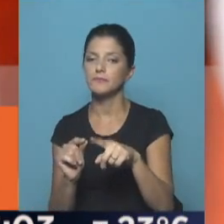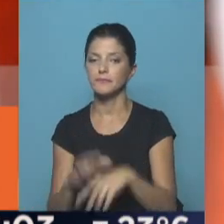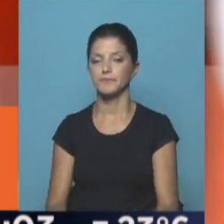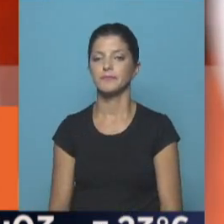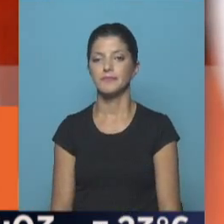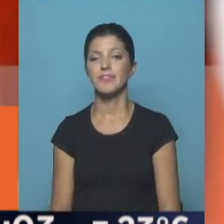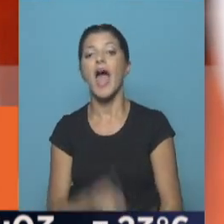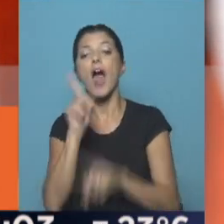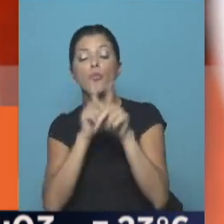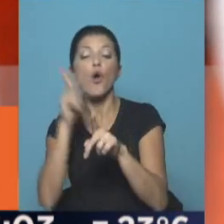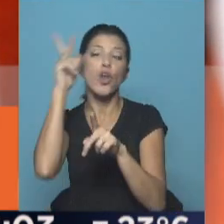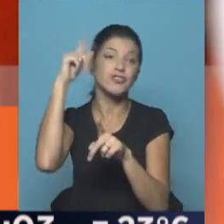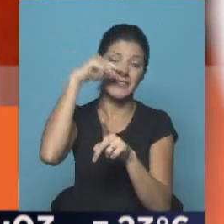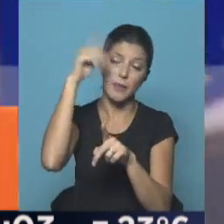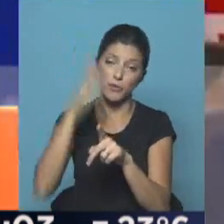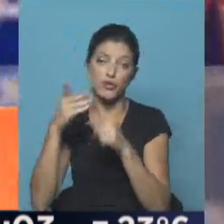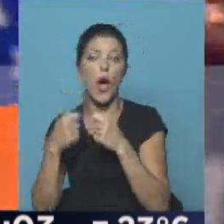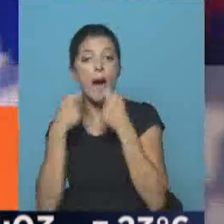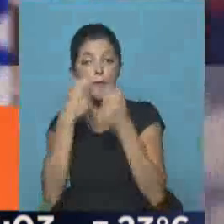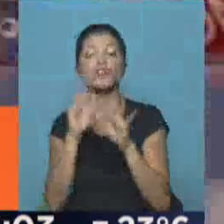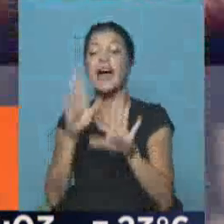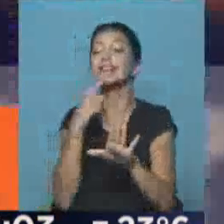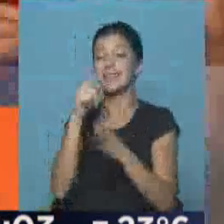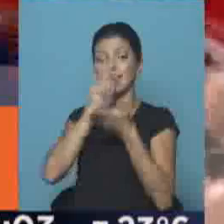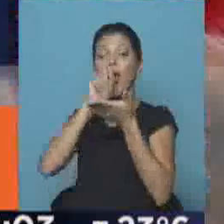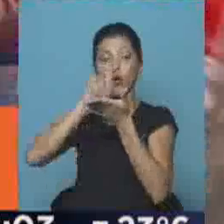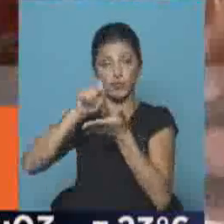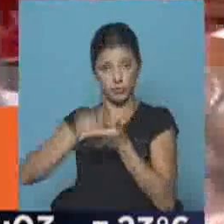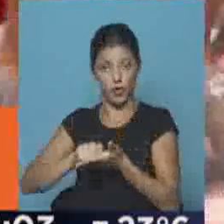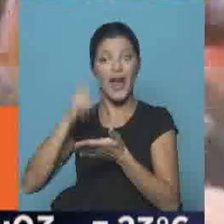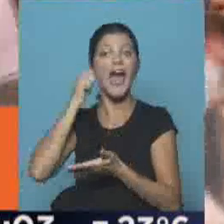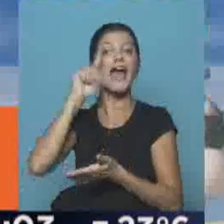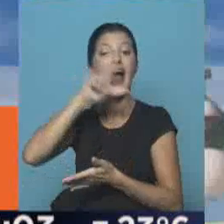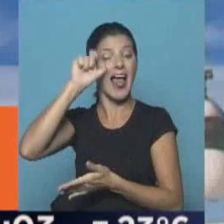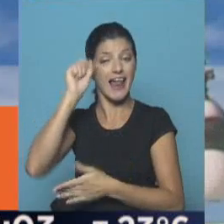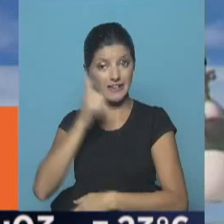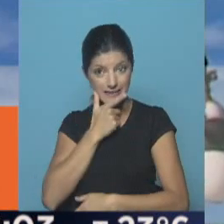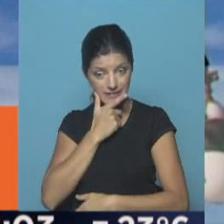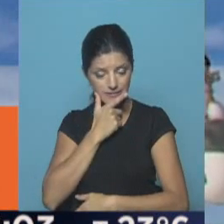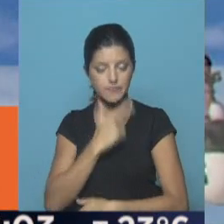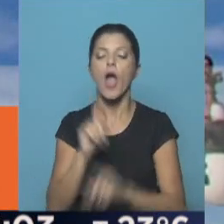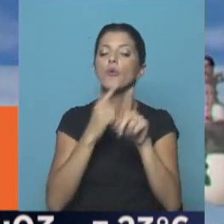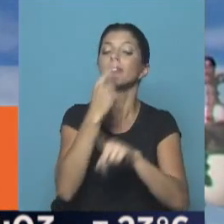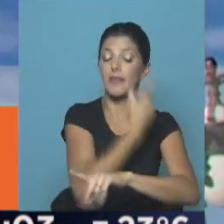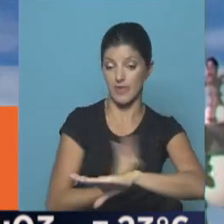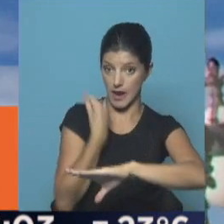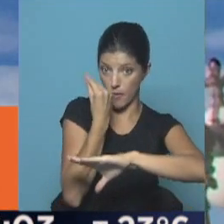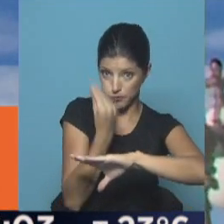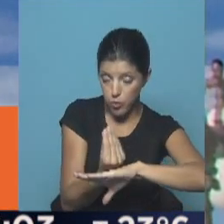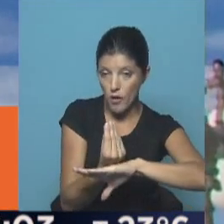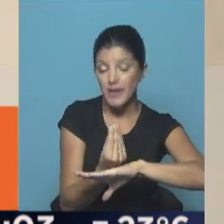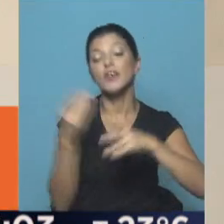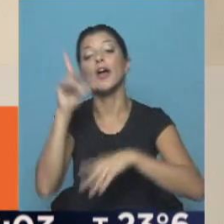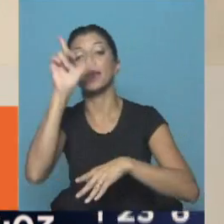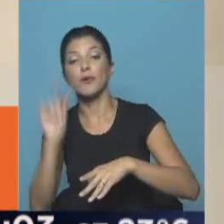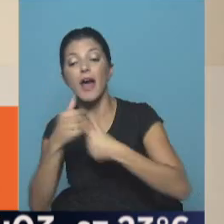sorprendente apoyo del 87% según la consultora Gallup. Paradójicamente, desde que llegó al poder y pese al dominio republicano